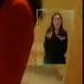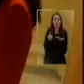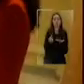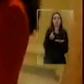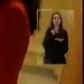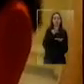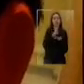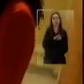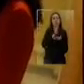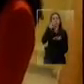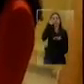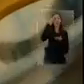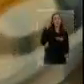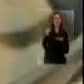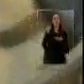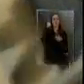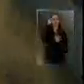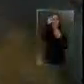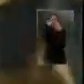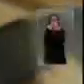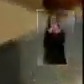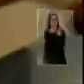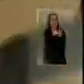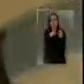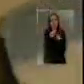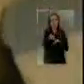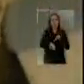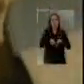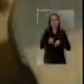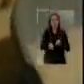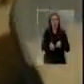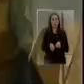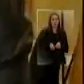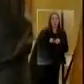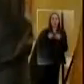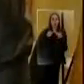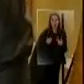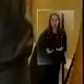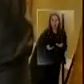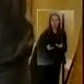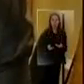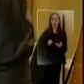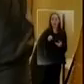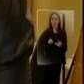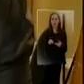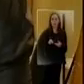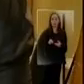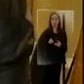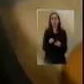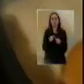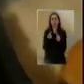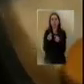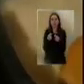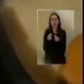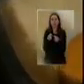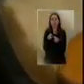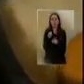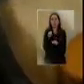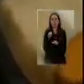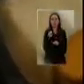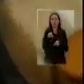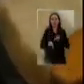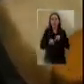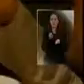podría afectar las actividades del cerebro en estos animales. ¿Ya? Entonces actualmente estamos tratando estos